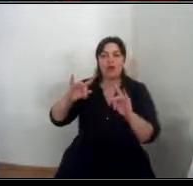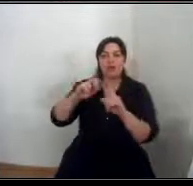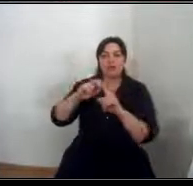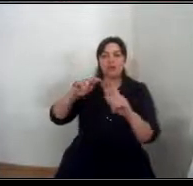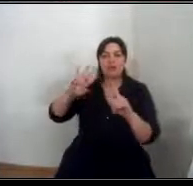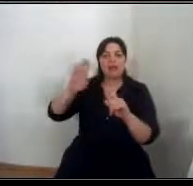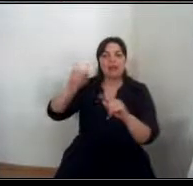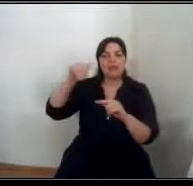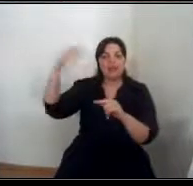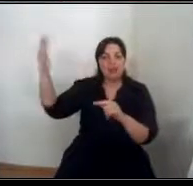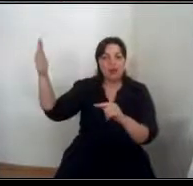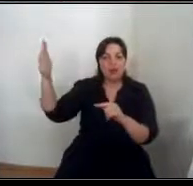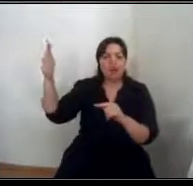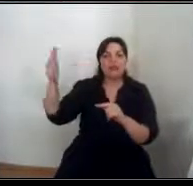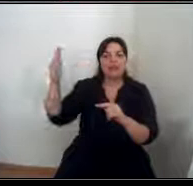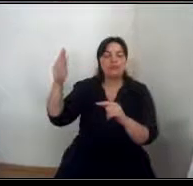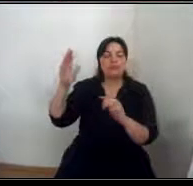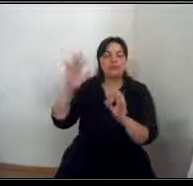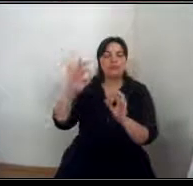Europa,